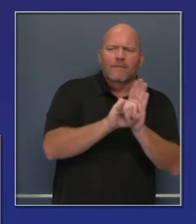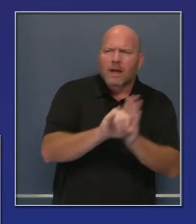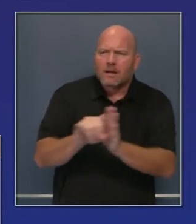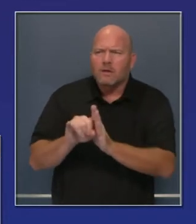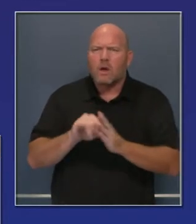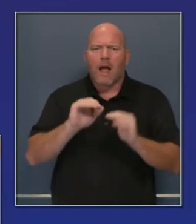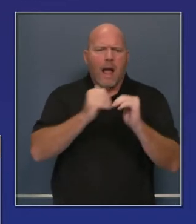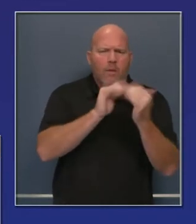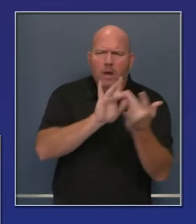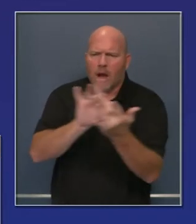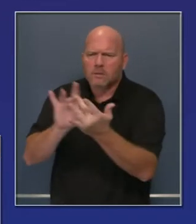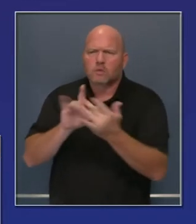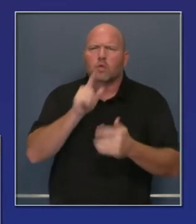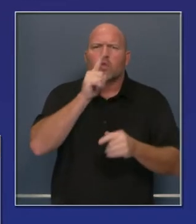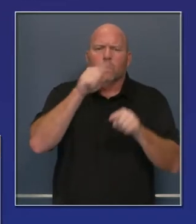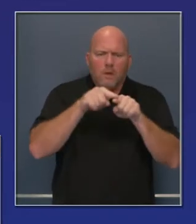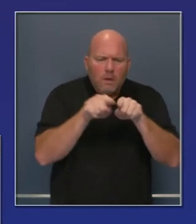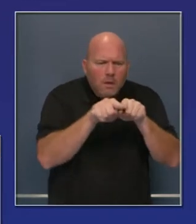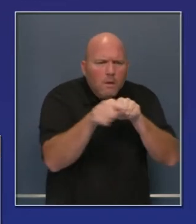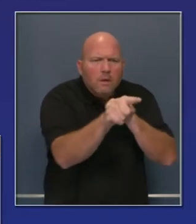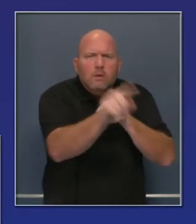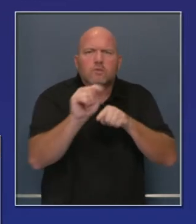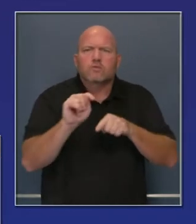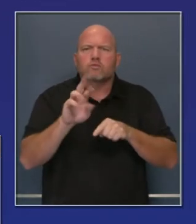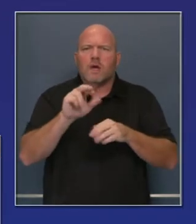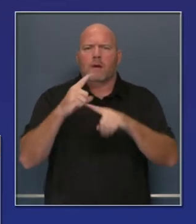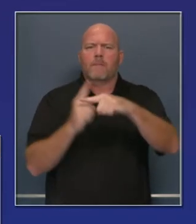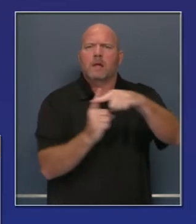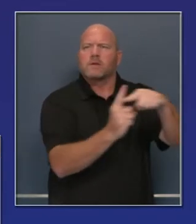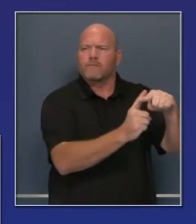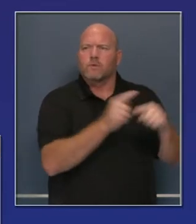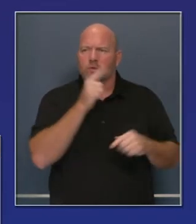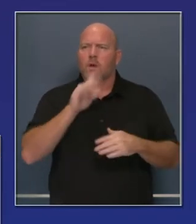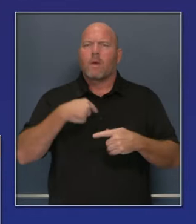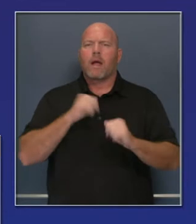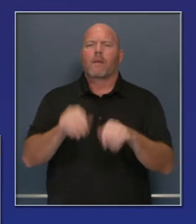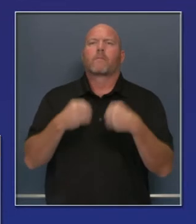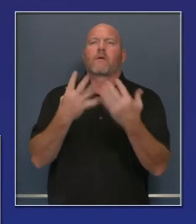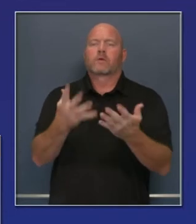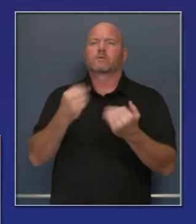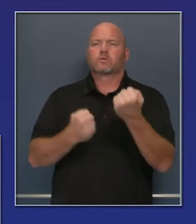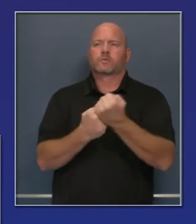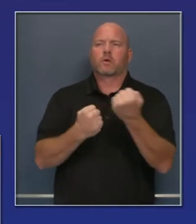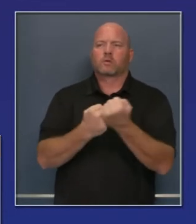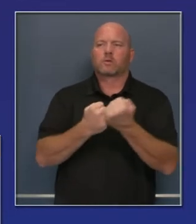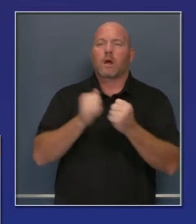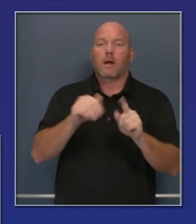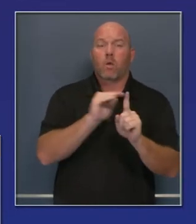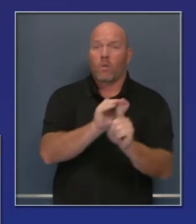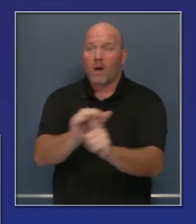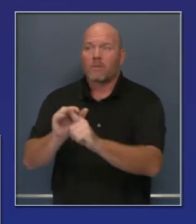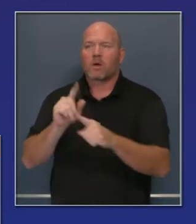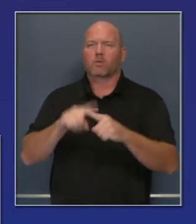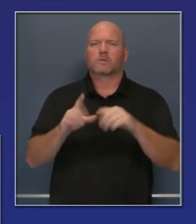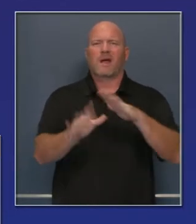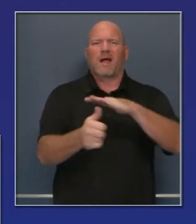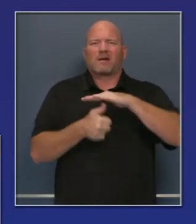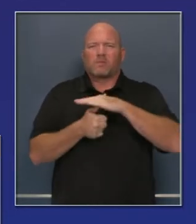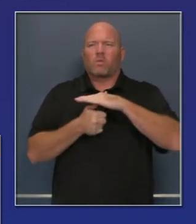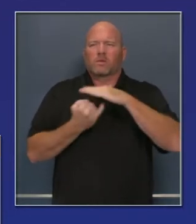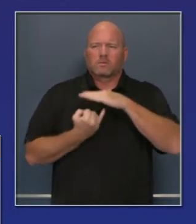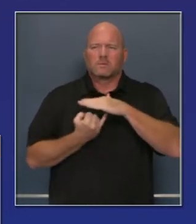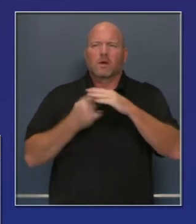identificar contactos allegados de personas que han dado positivo, para entonces dar el apoyo y recordatorios de